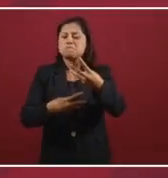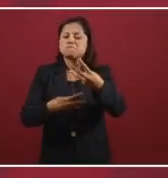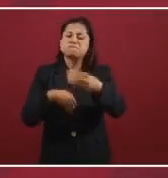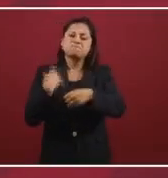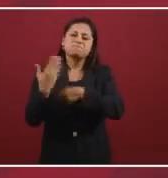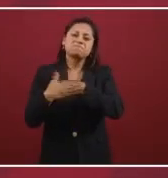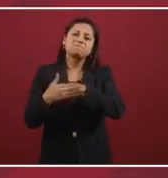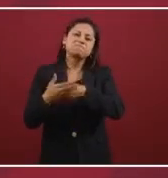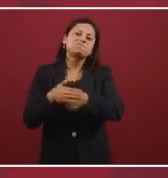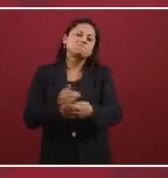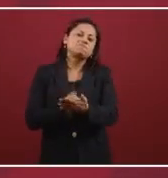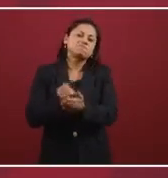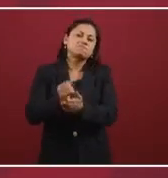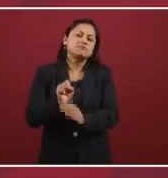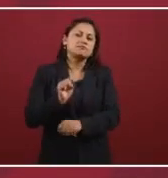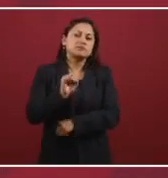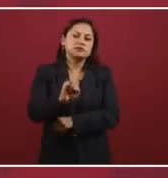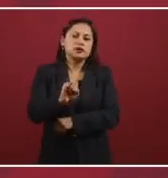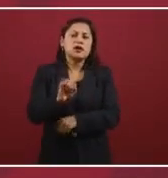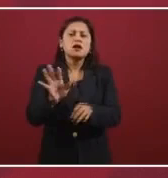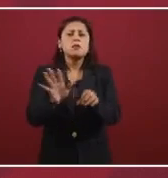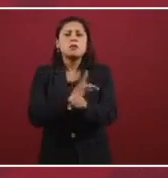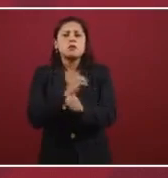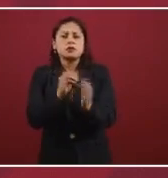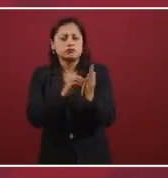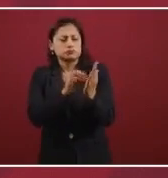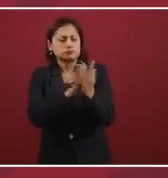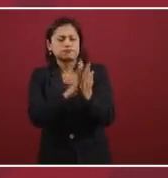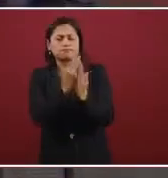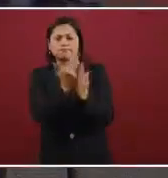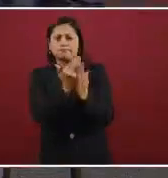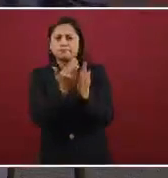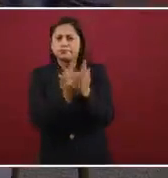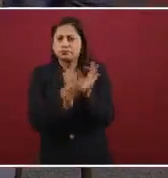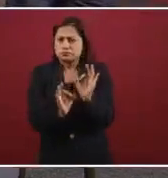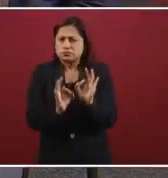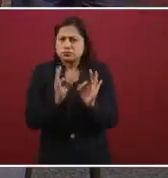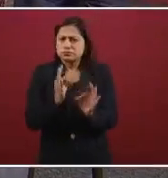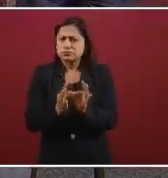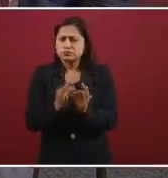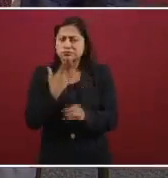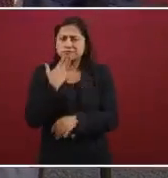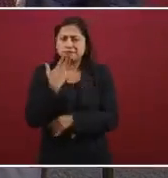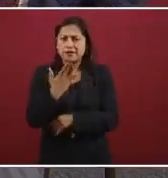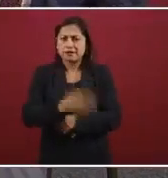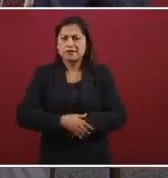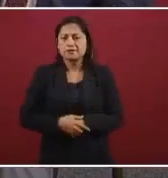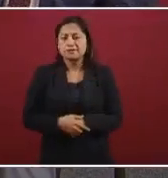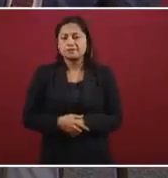bien en el proyecto, no es